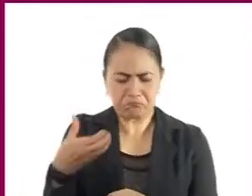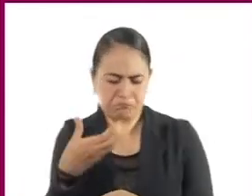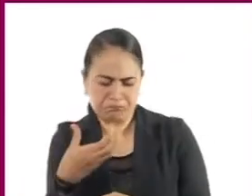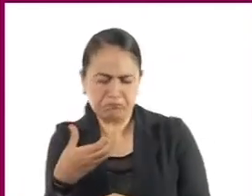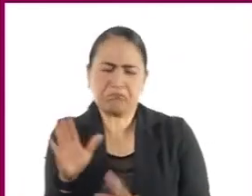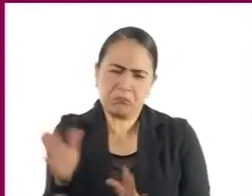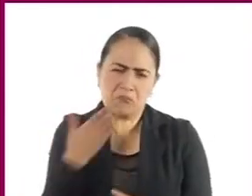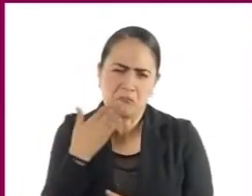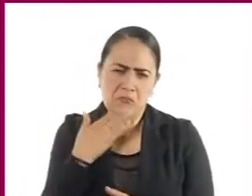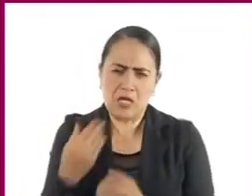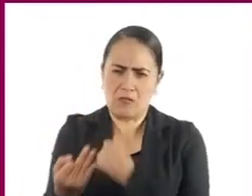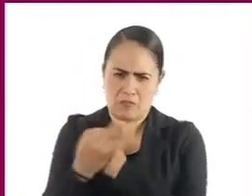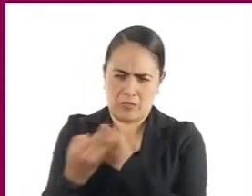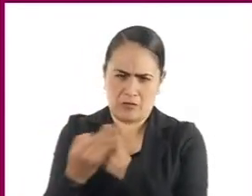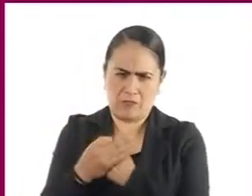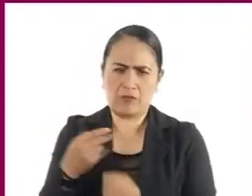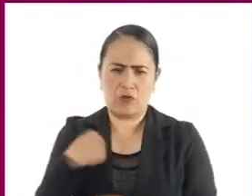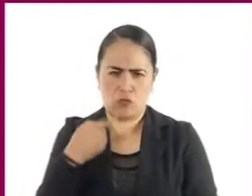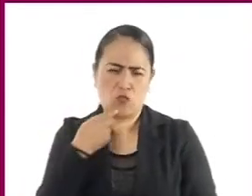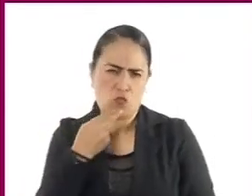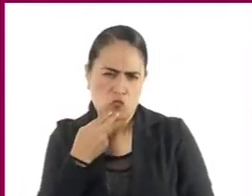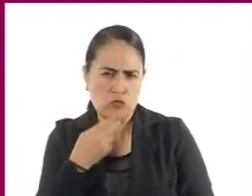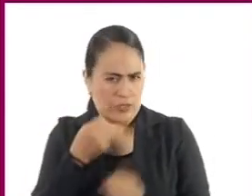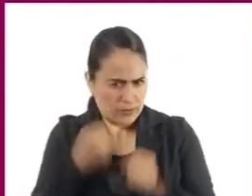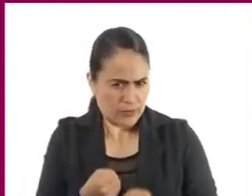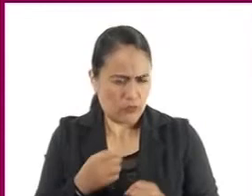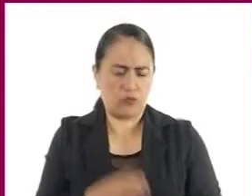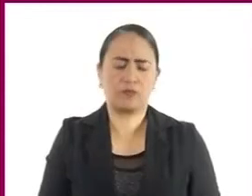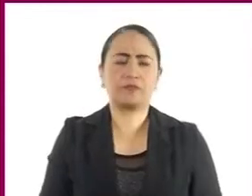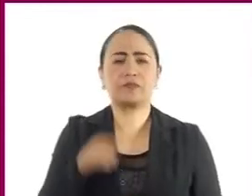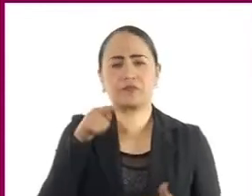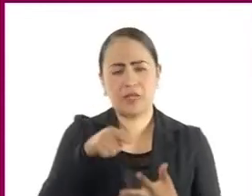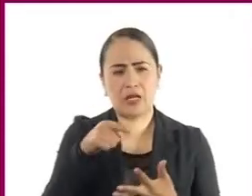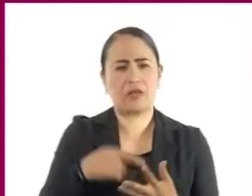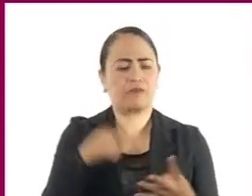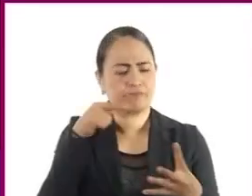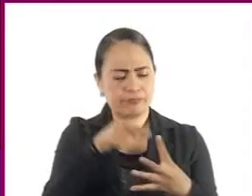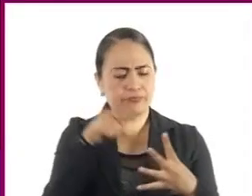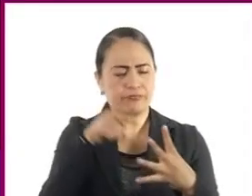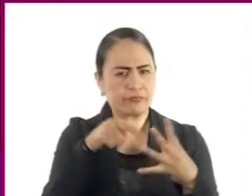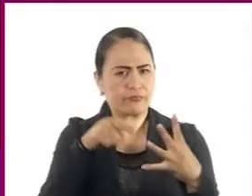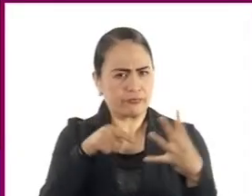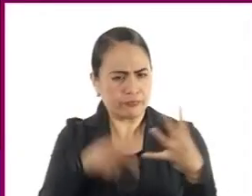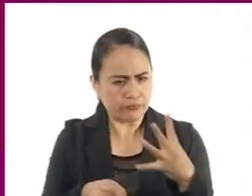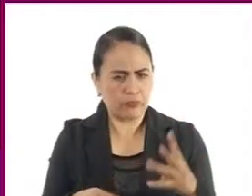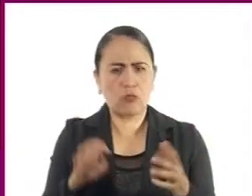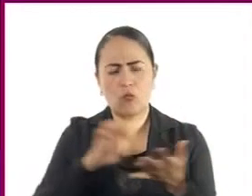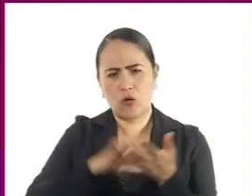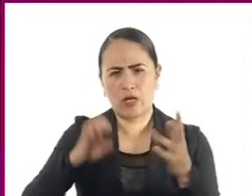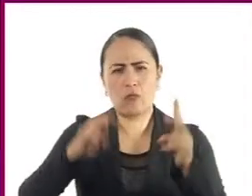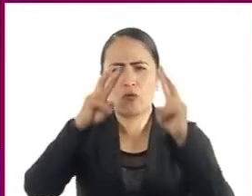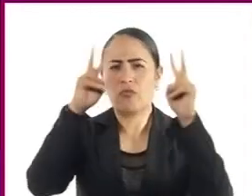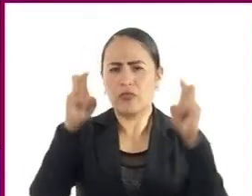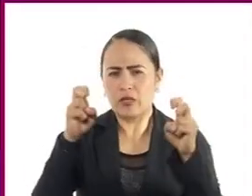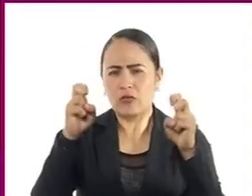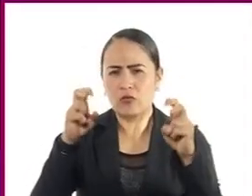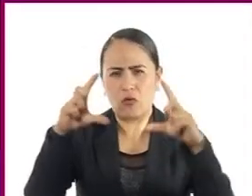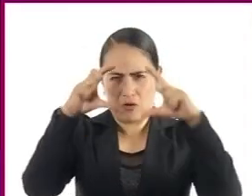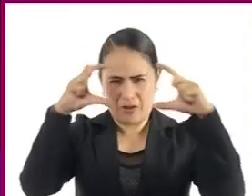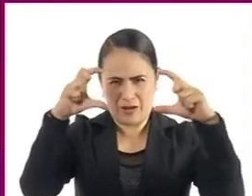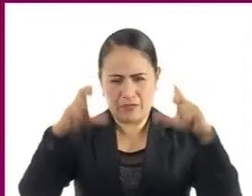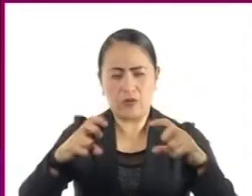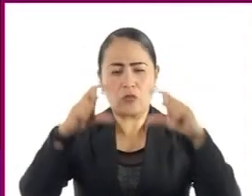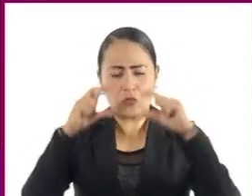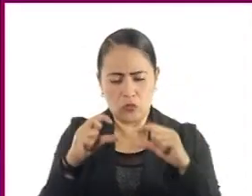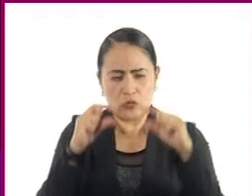las necesidades individuales de información, las cuales deben ser precisadas, como el título, subtítulo,